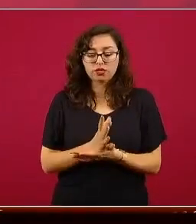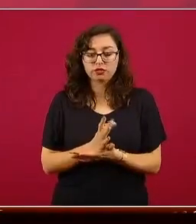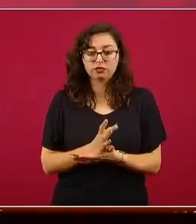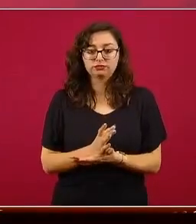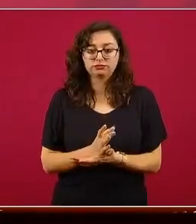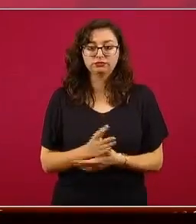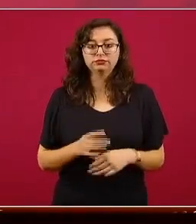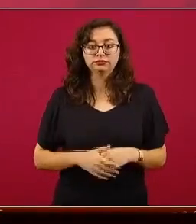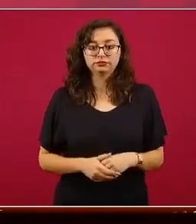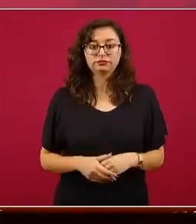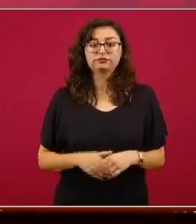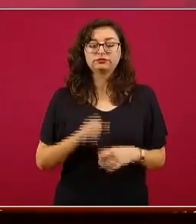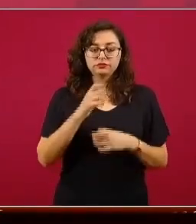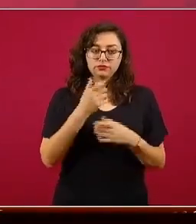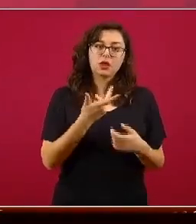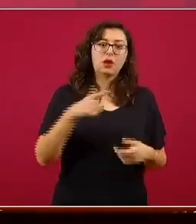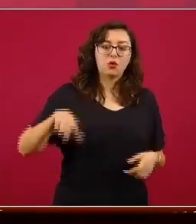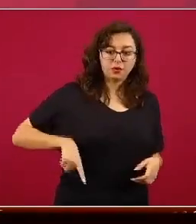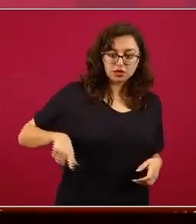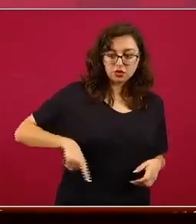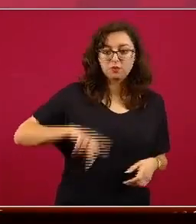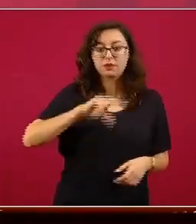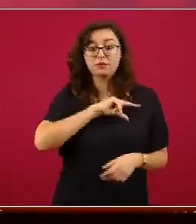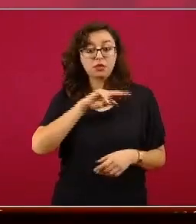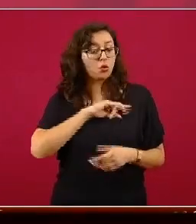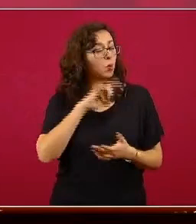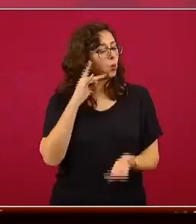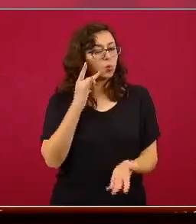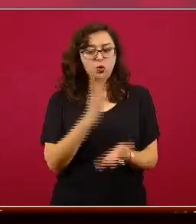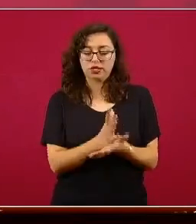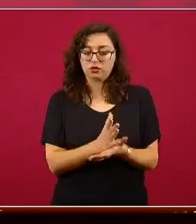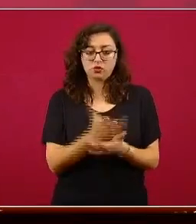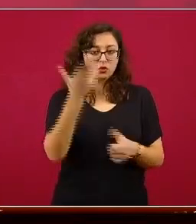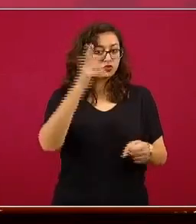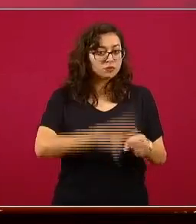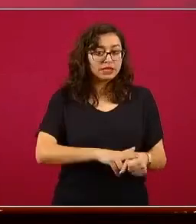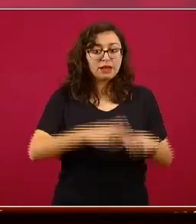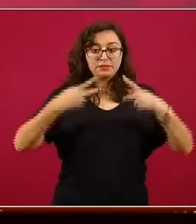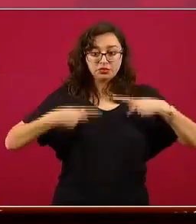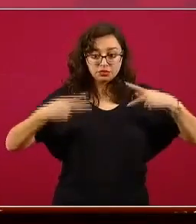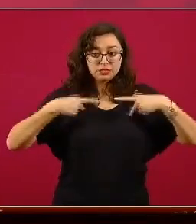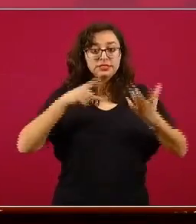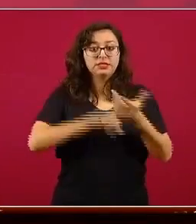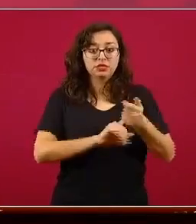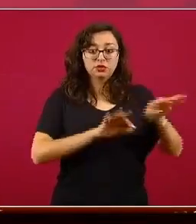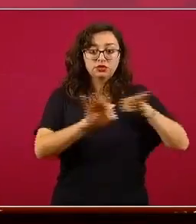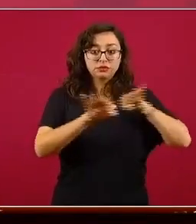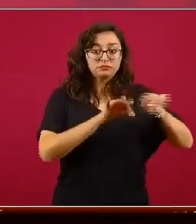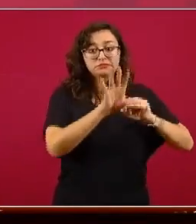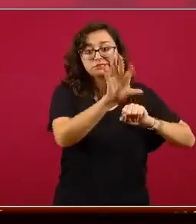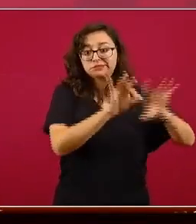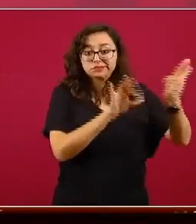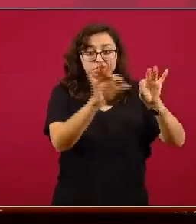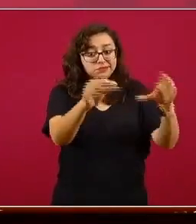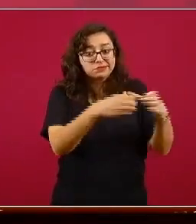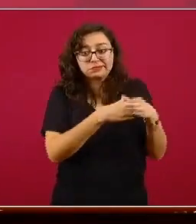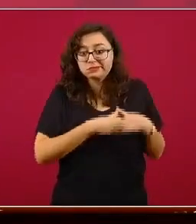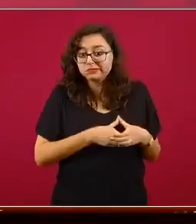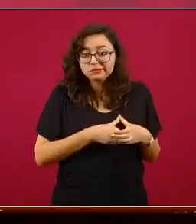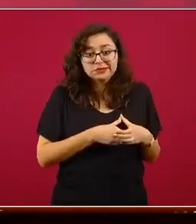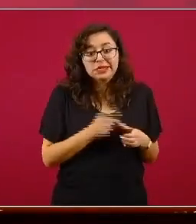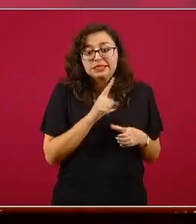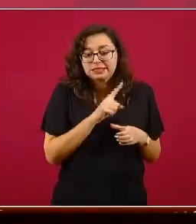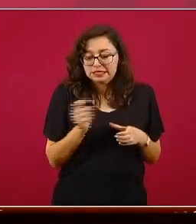de dependencias privadas, nadie más será vacunado. Y son muy poquitos por ahora, en el arranque